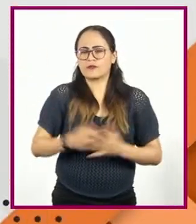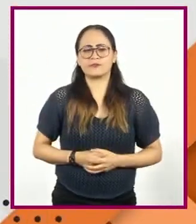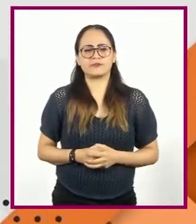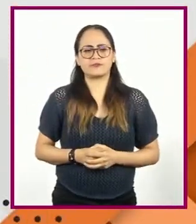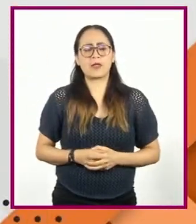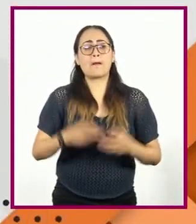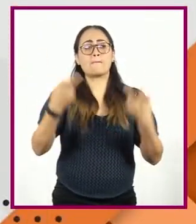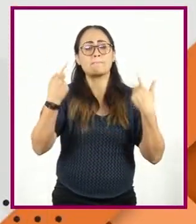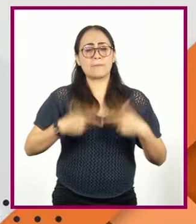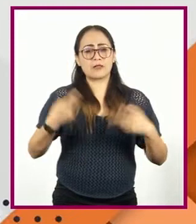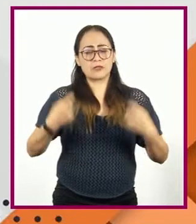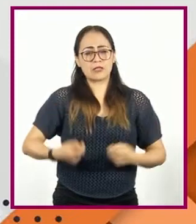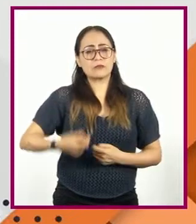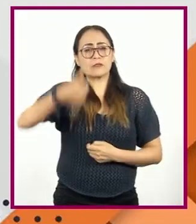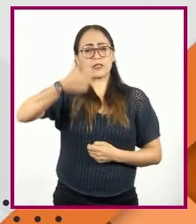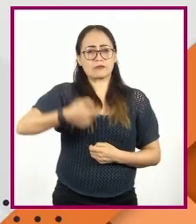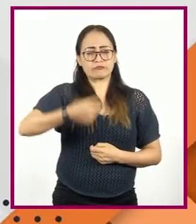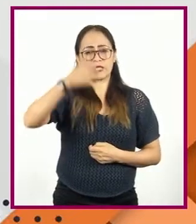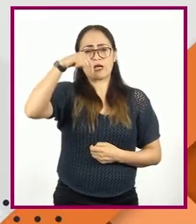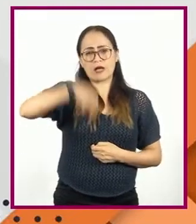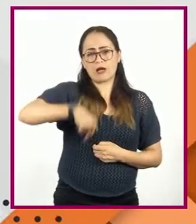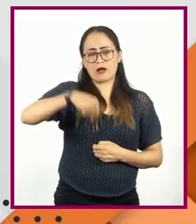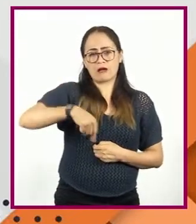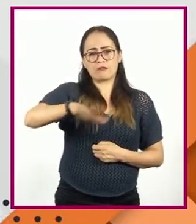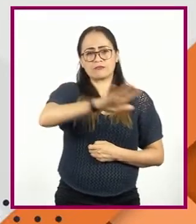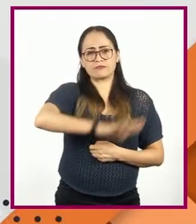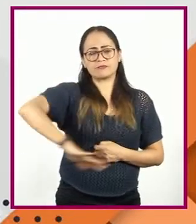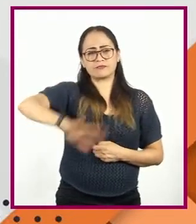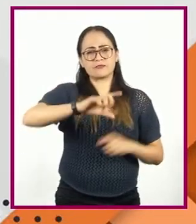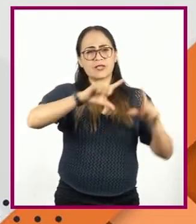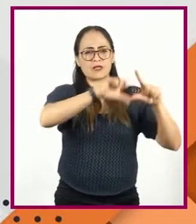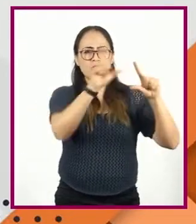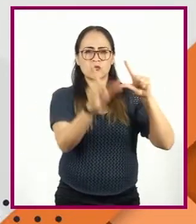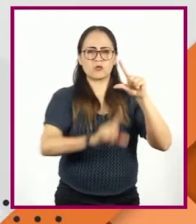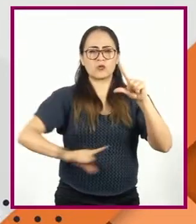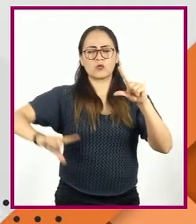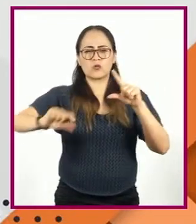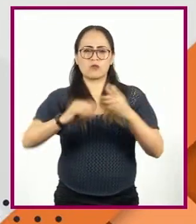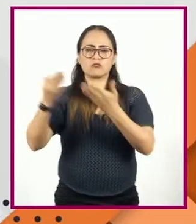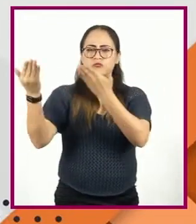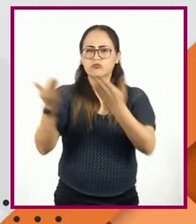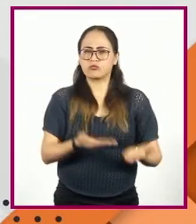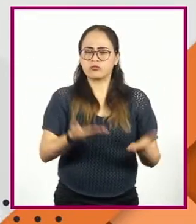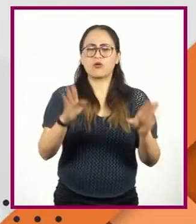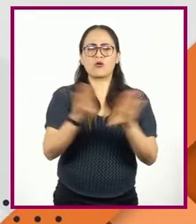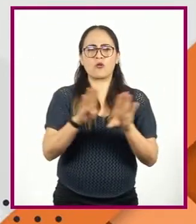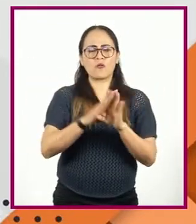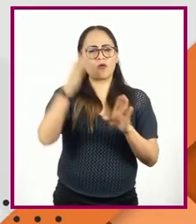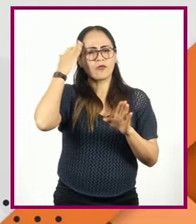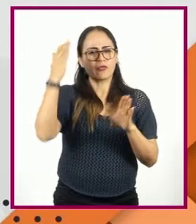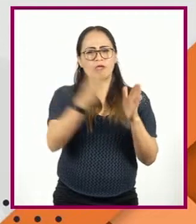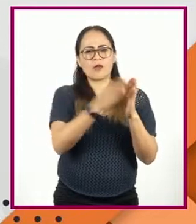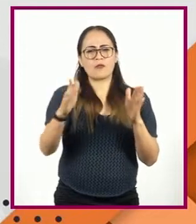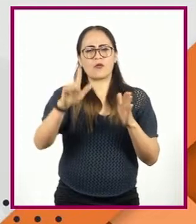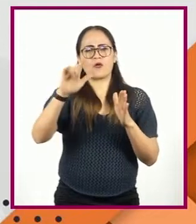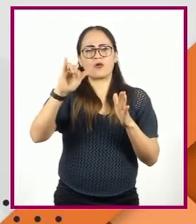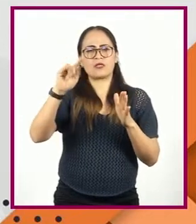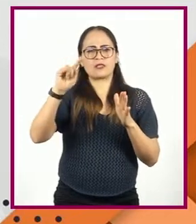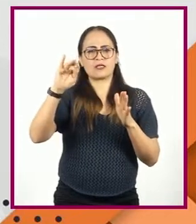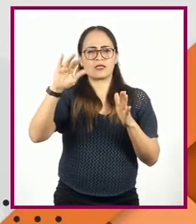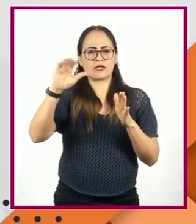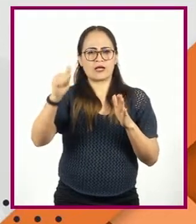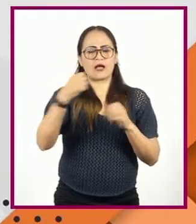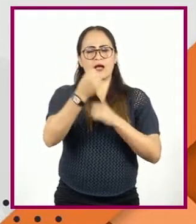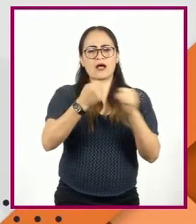primeros pobladores del territorio que hoy constituye la República Mexicana se remonta a la etapa lítica, la cual abarcó